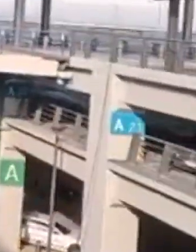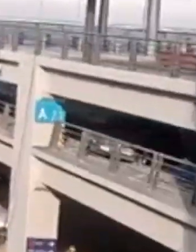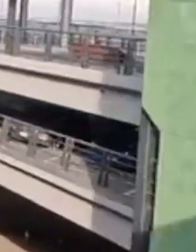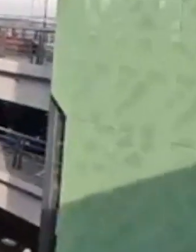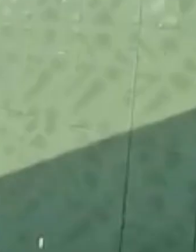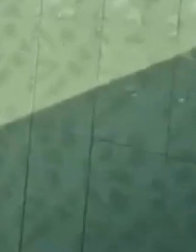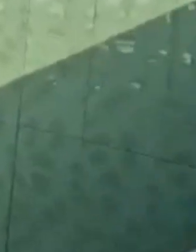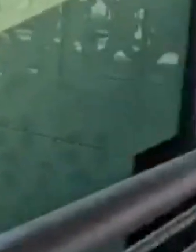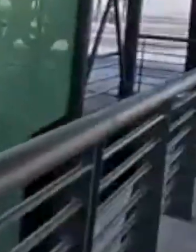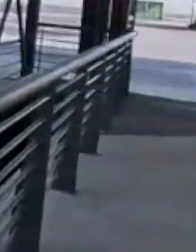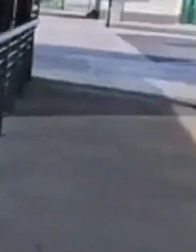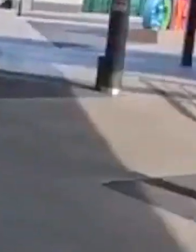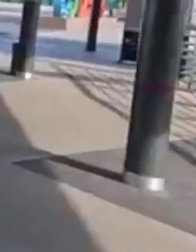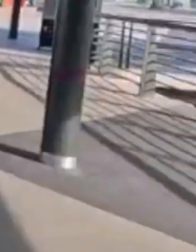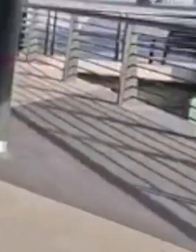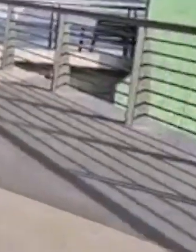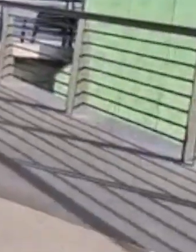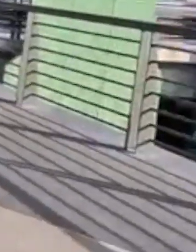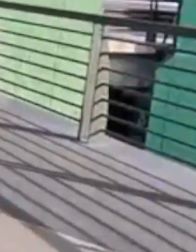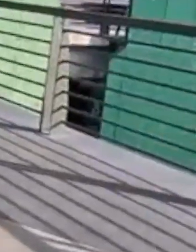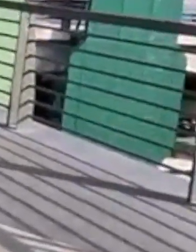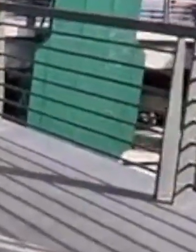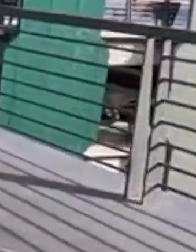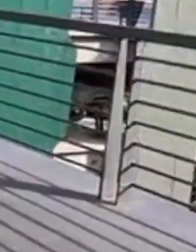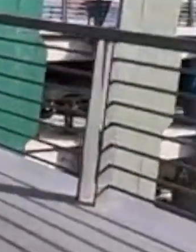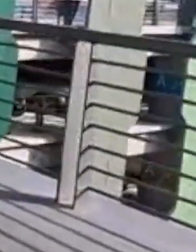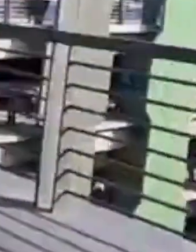ingenieros militares, quienes participaron en la